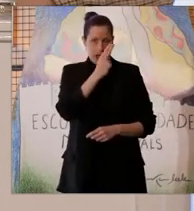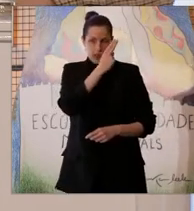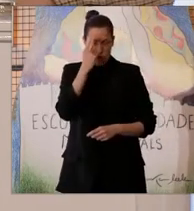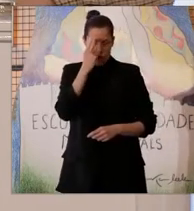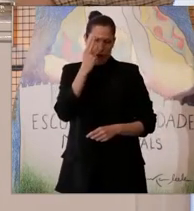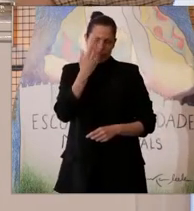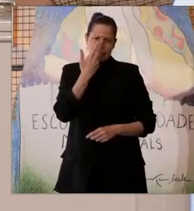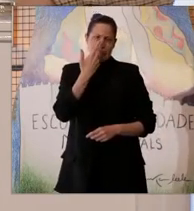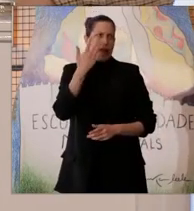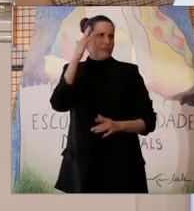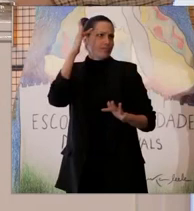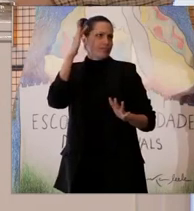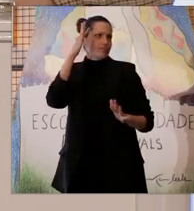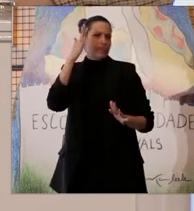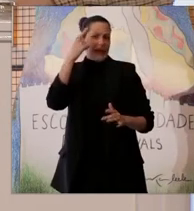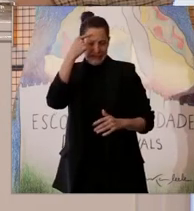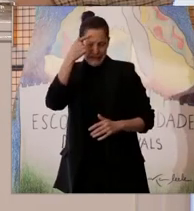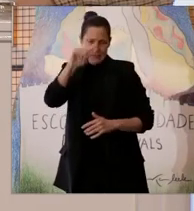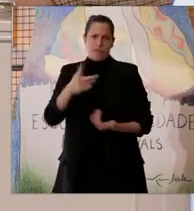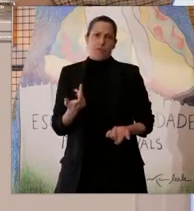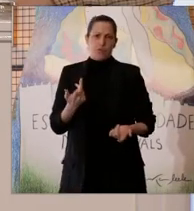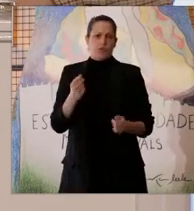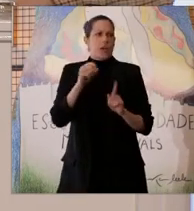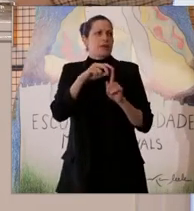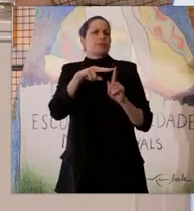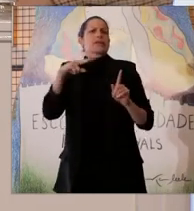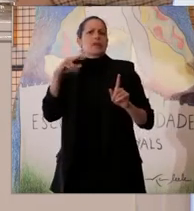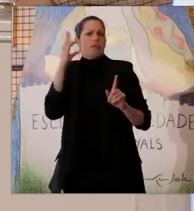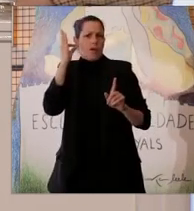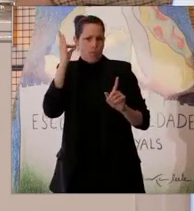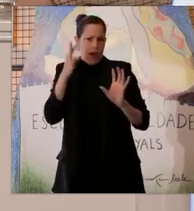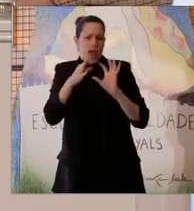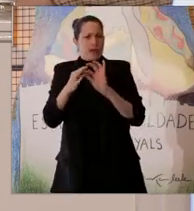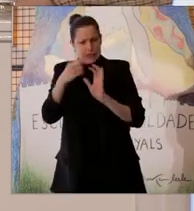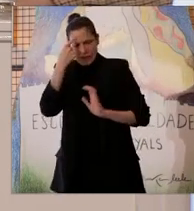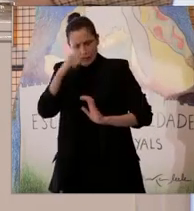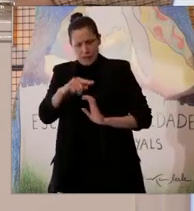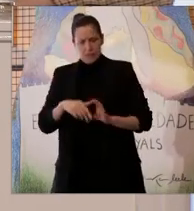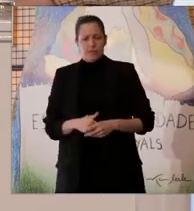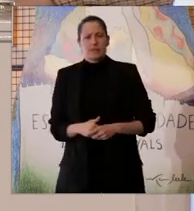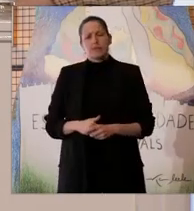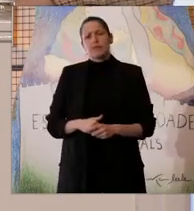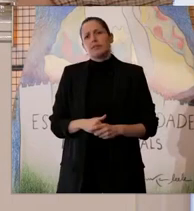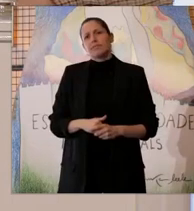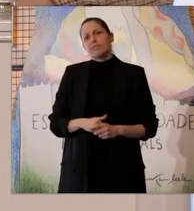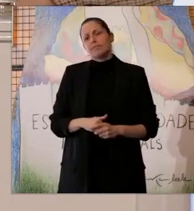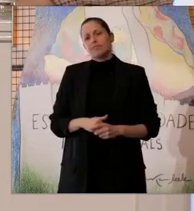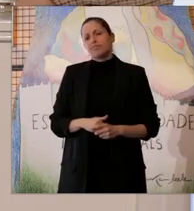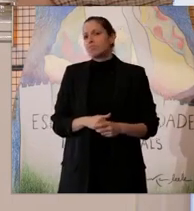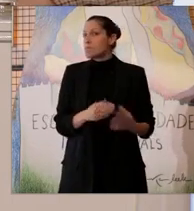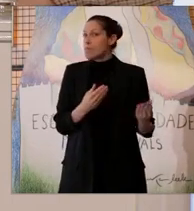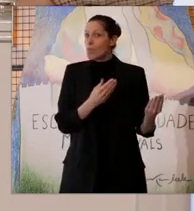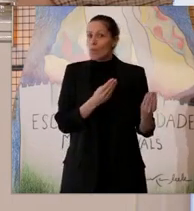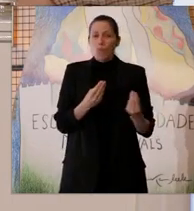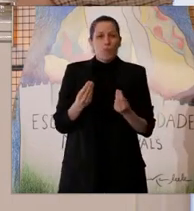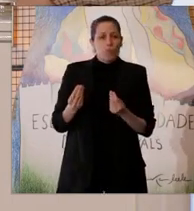es su perspectiva de las mujeres y muchos de